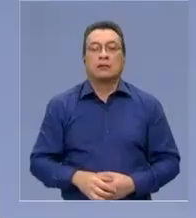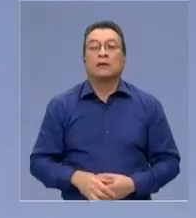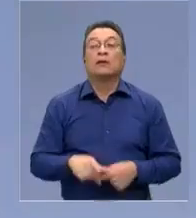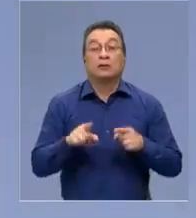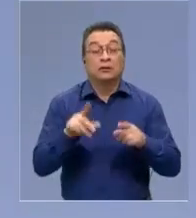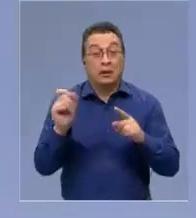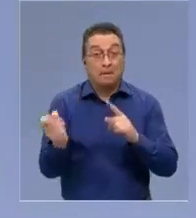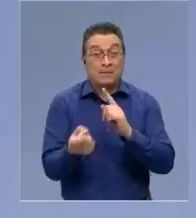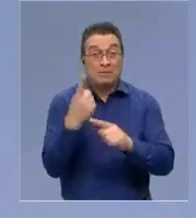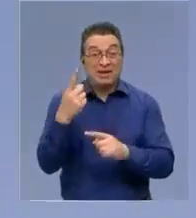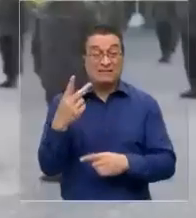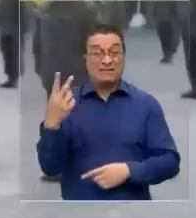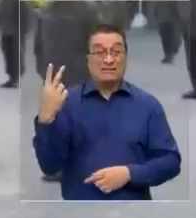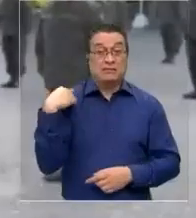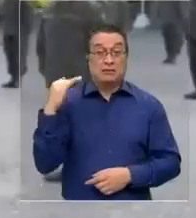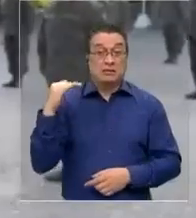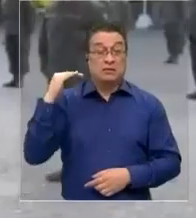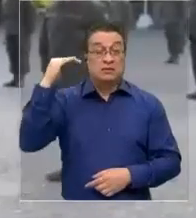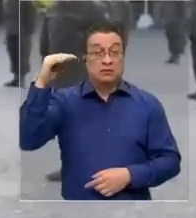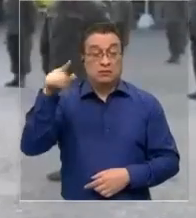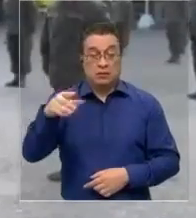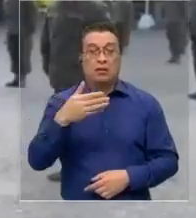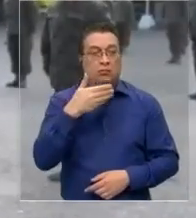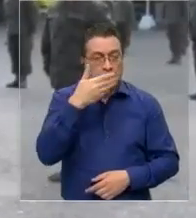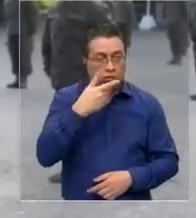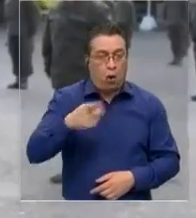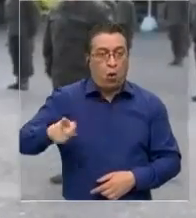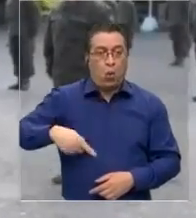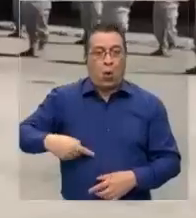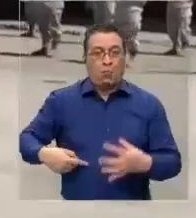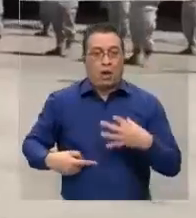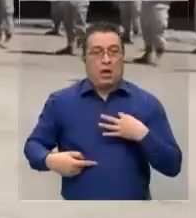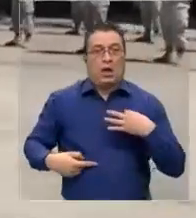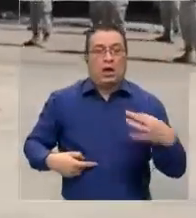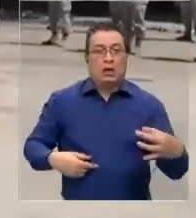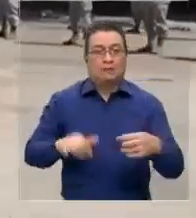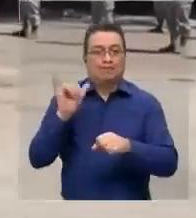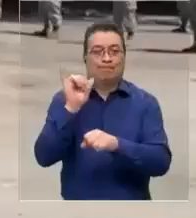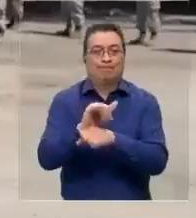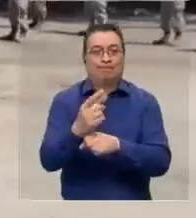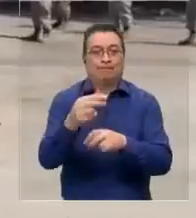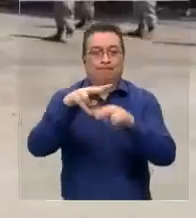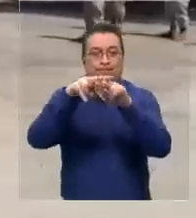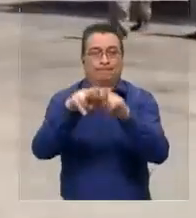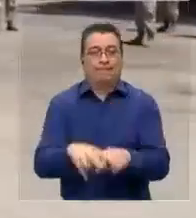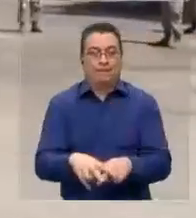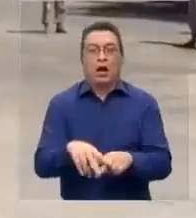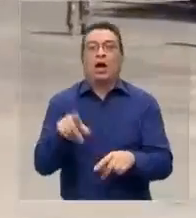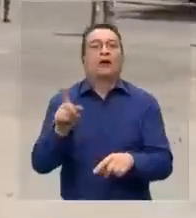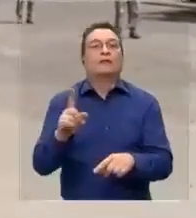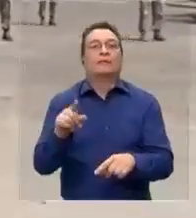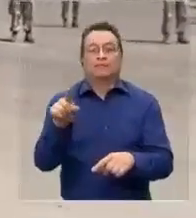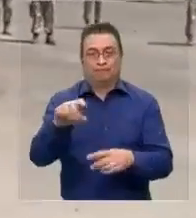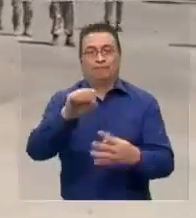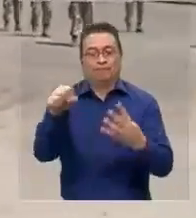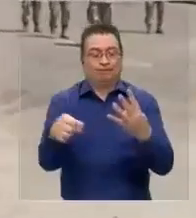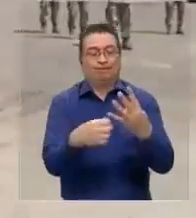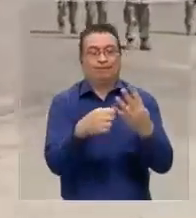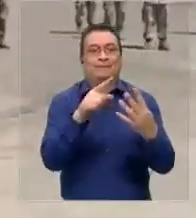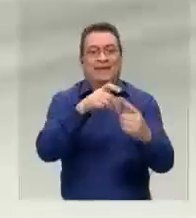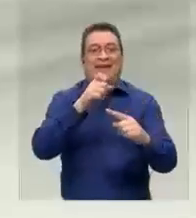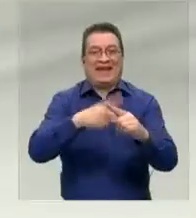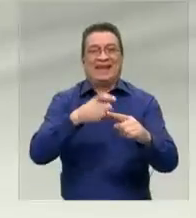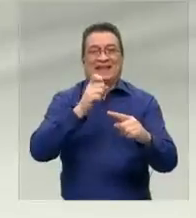inédito, el primer jefe castrense en ejercicio declarando en calidad de inculpado en el caso fraude en el ejército, ya no se dará. Se sumará así a la lista